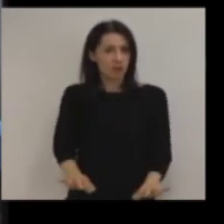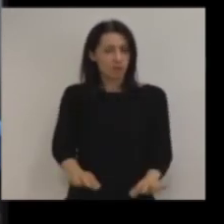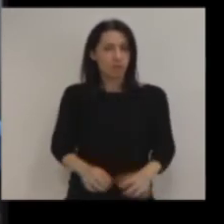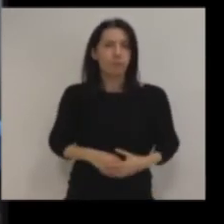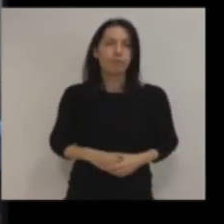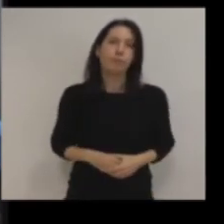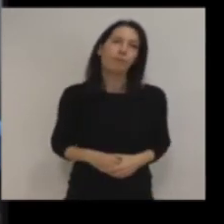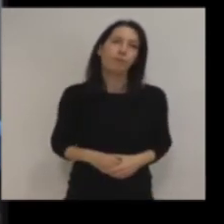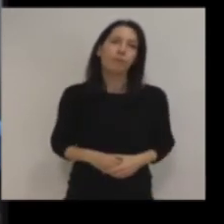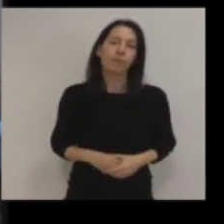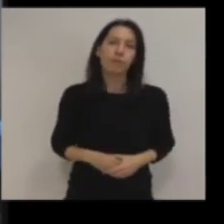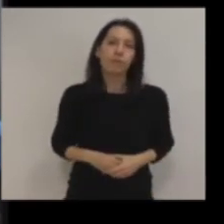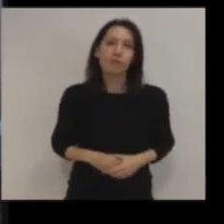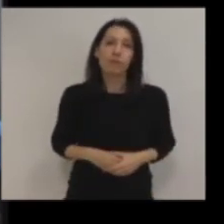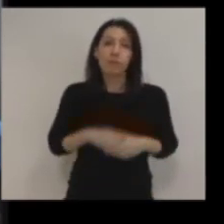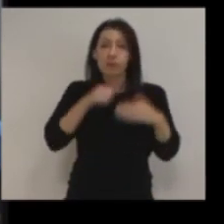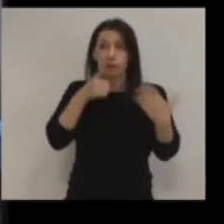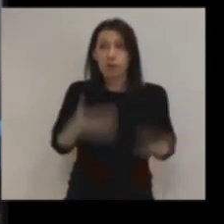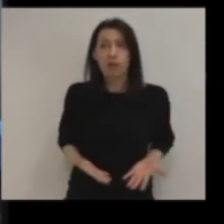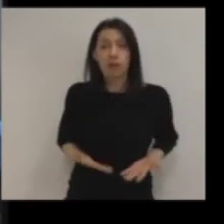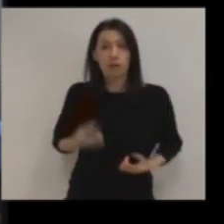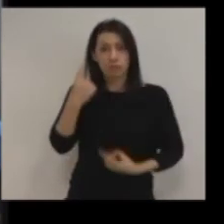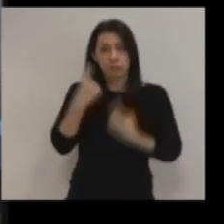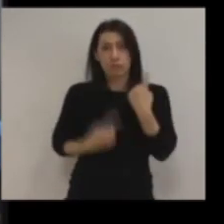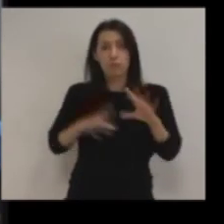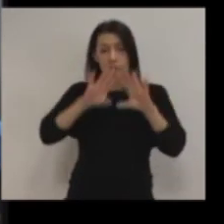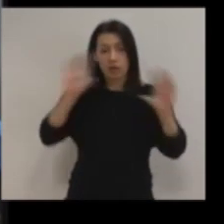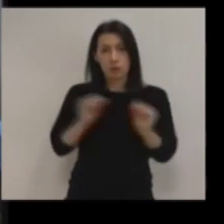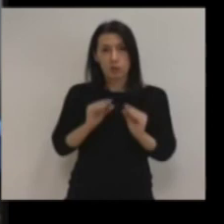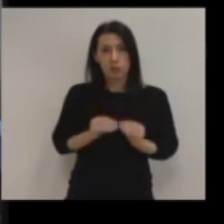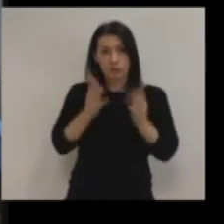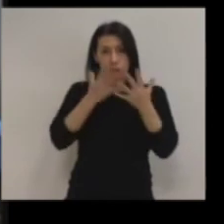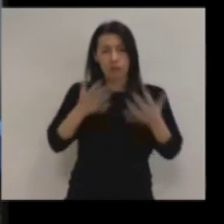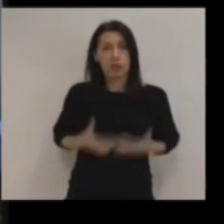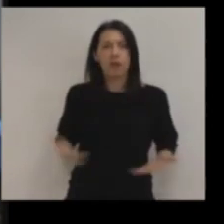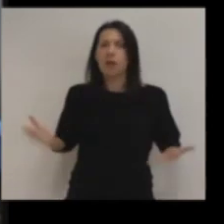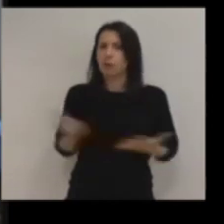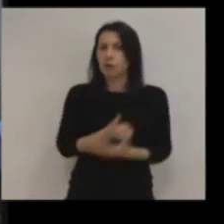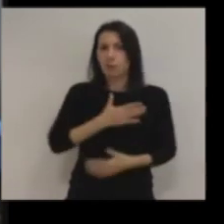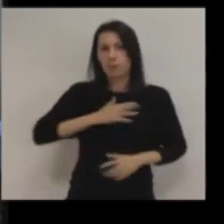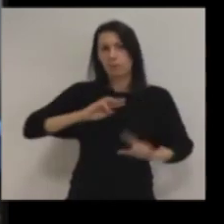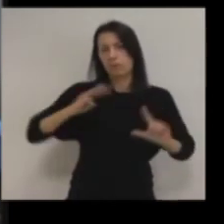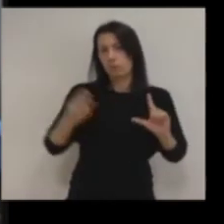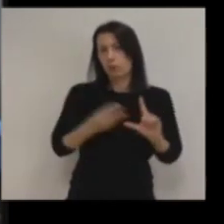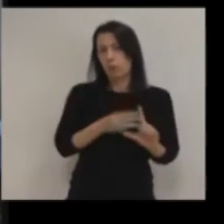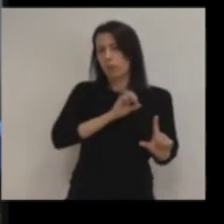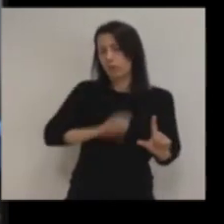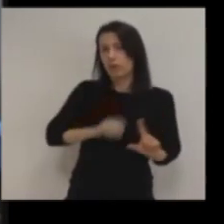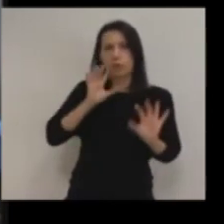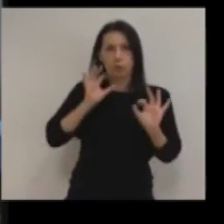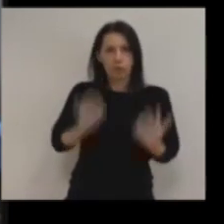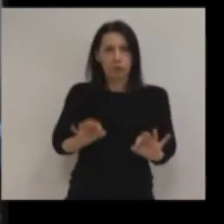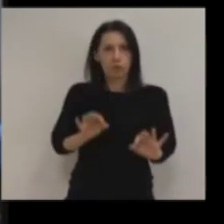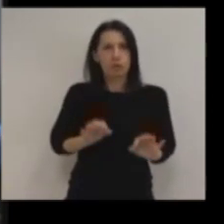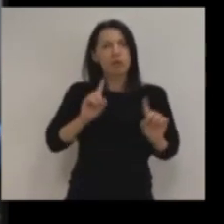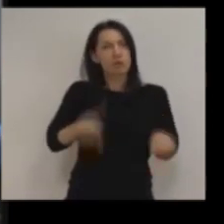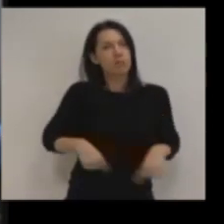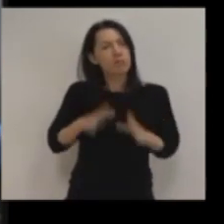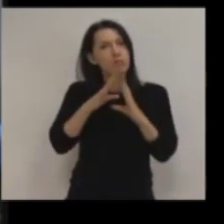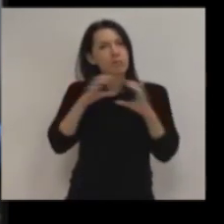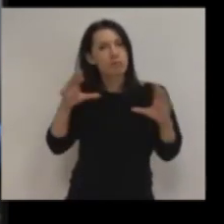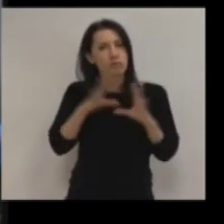Y después voy a citar algunas conclusiones, todas se van a poner en la página web, evidentemente, y además me quedo con